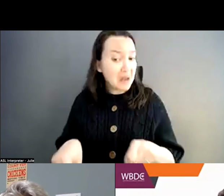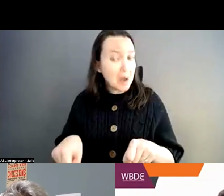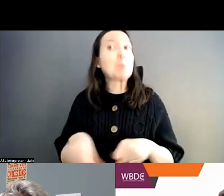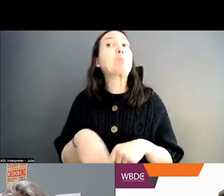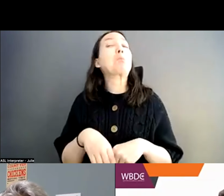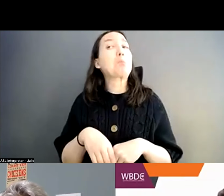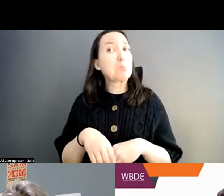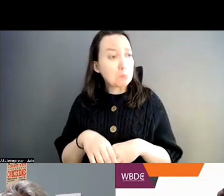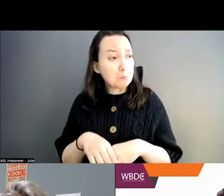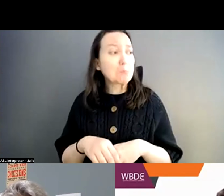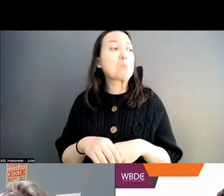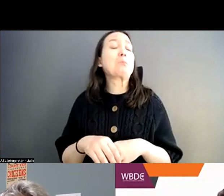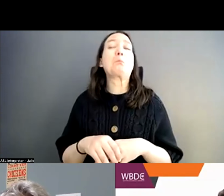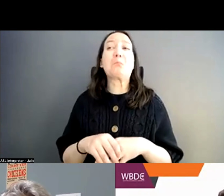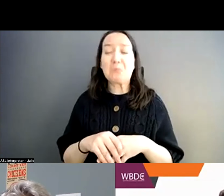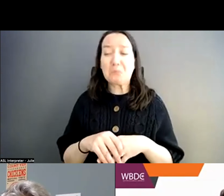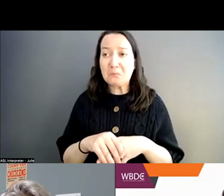para que